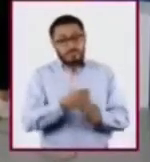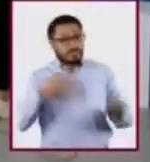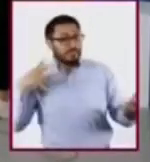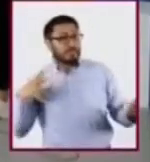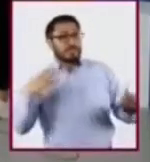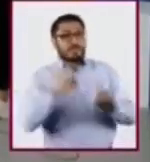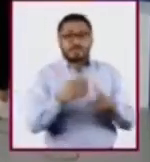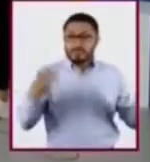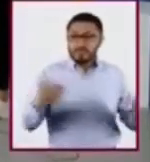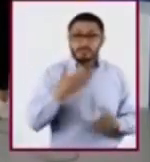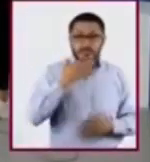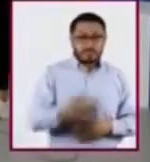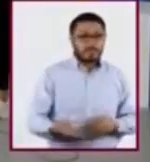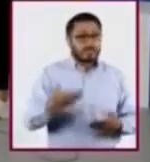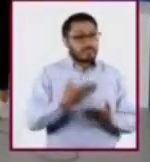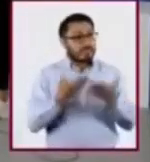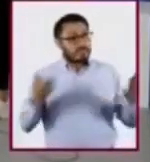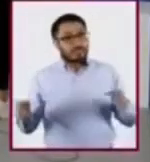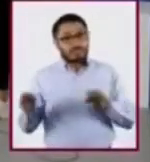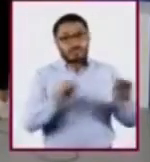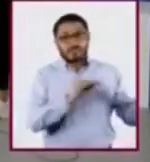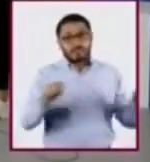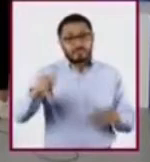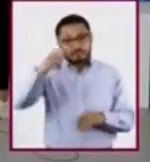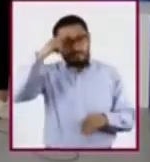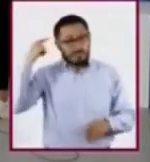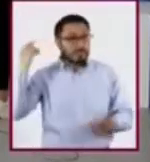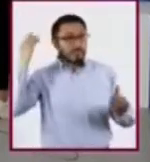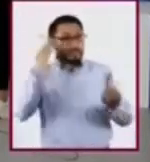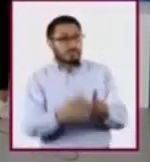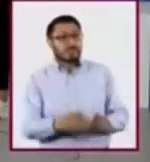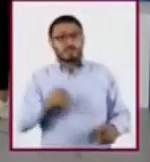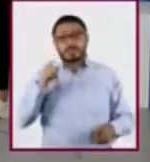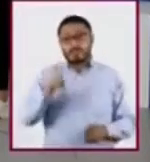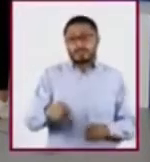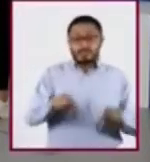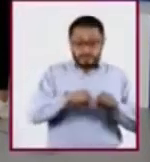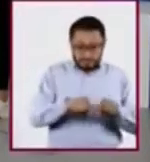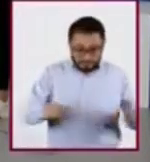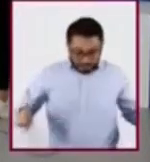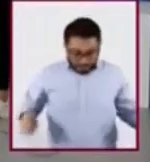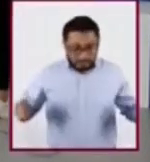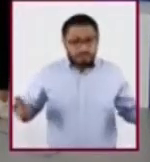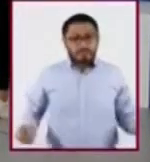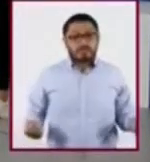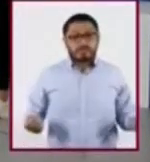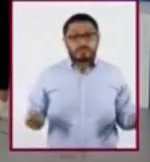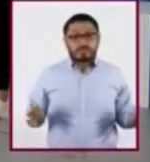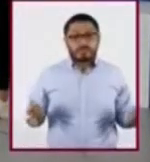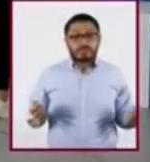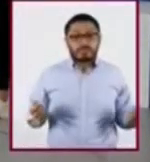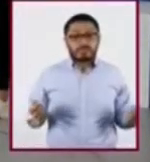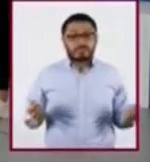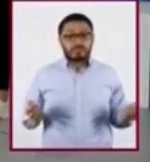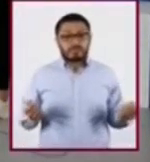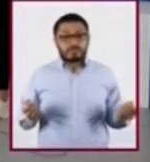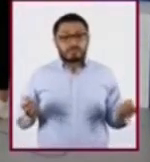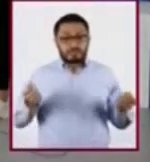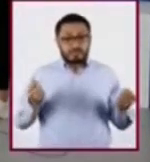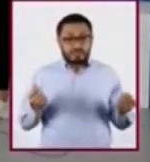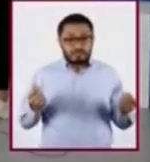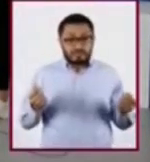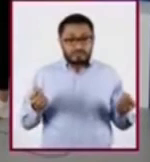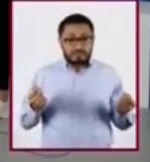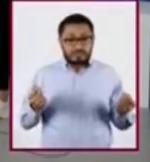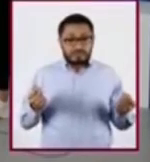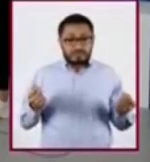movimiento es muy sencillo, que consiste en tomar una cuerda de los extremos, balanceándola repetidas veces para